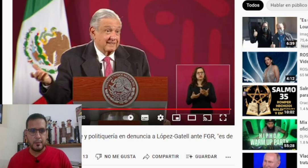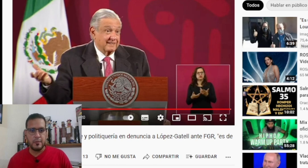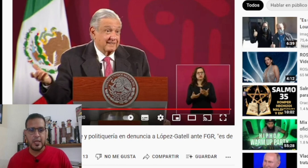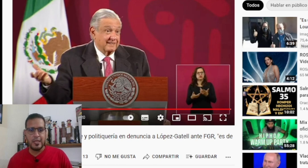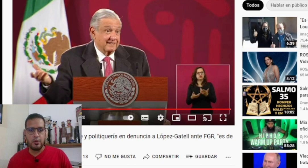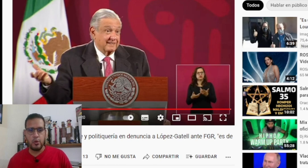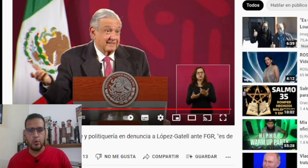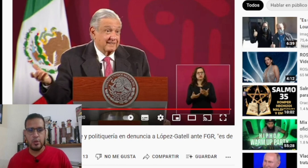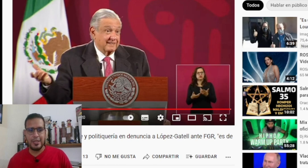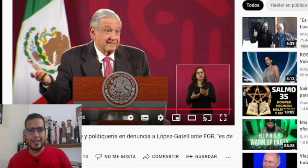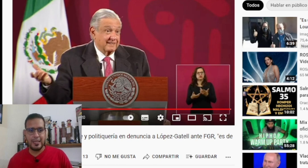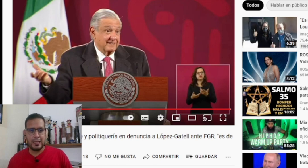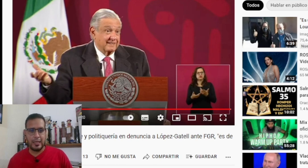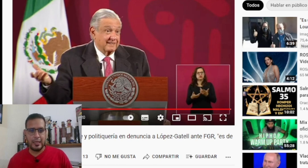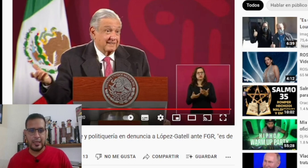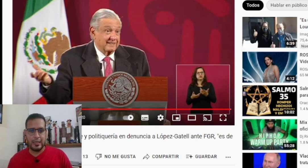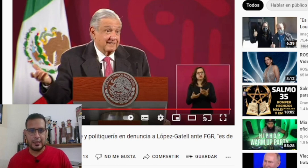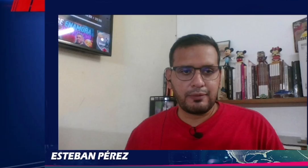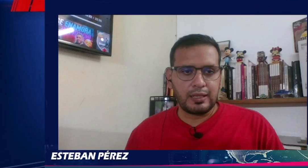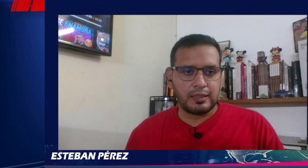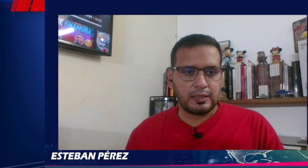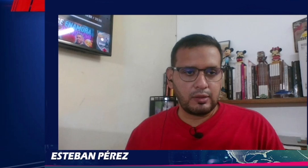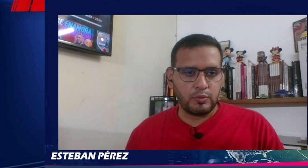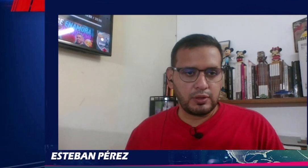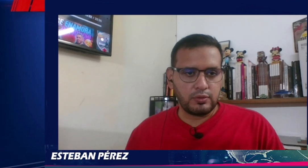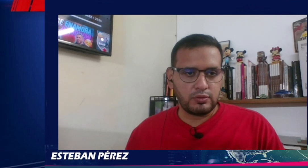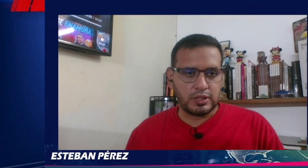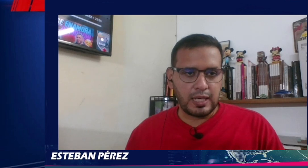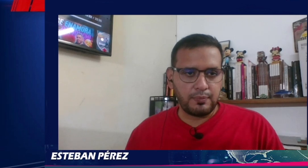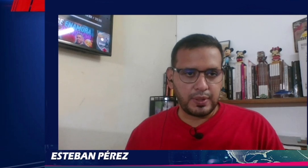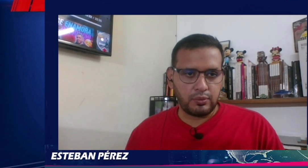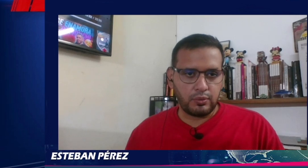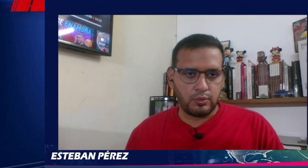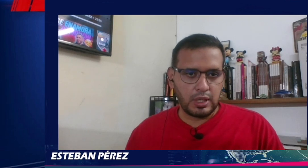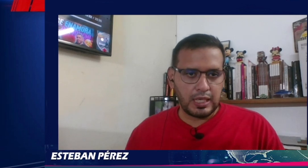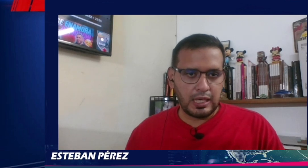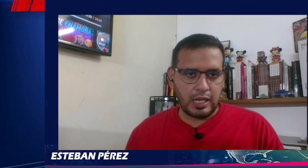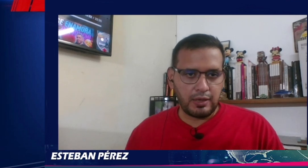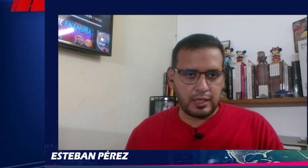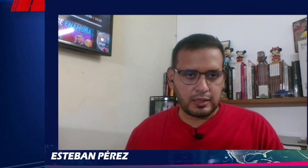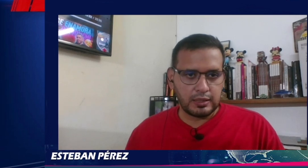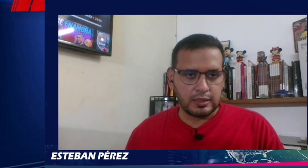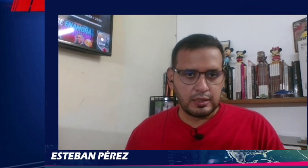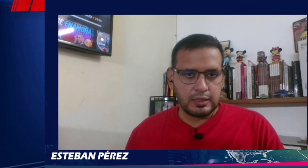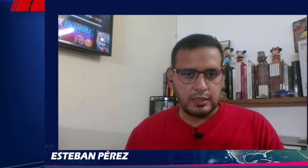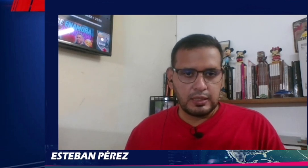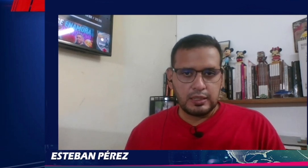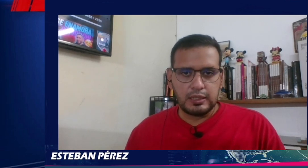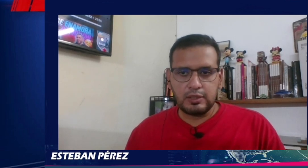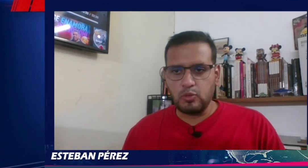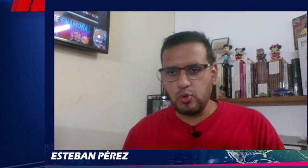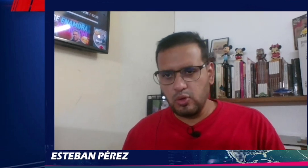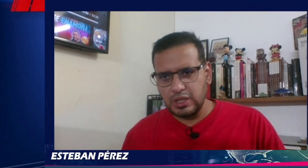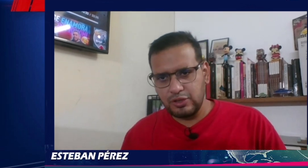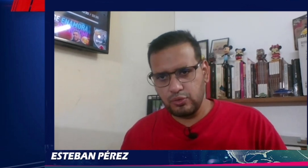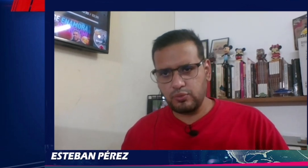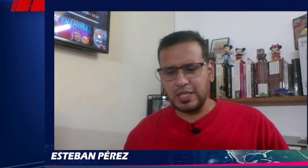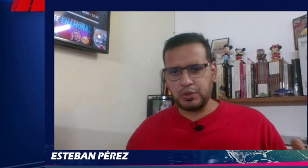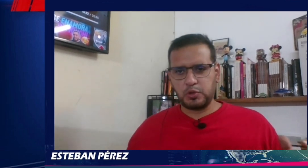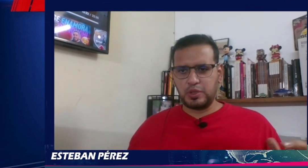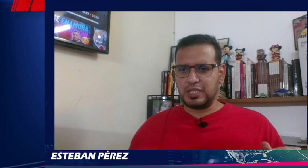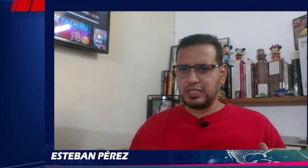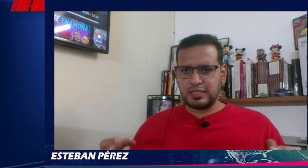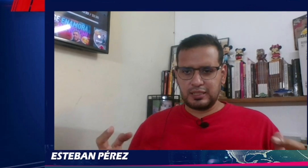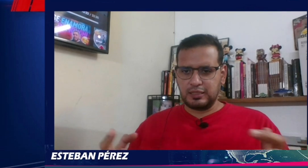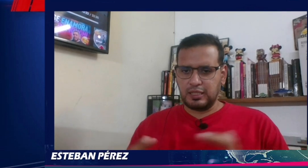López-Gatell, todo indica a que esta variante de Omicron ya empezó a la baja. Y como lo han dicho